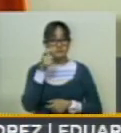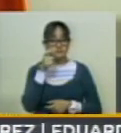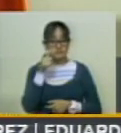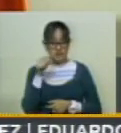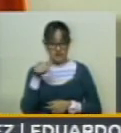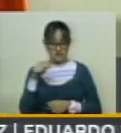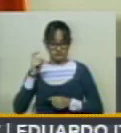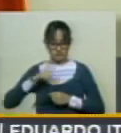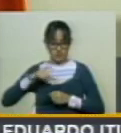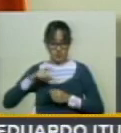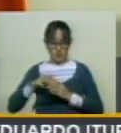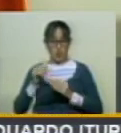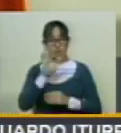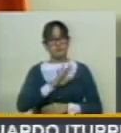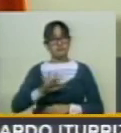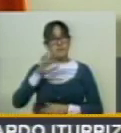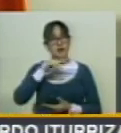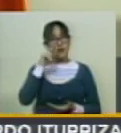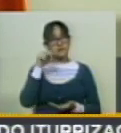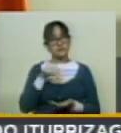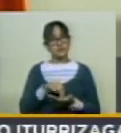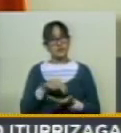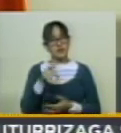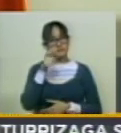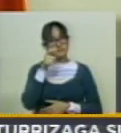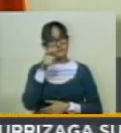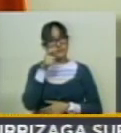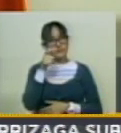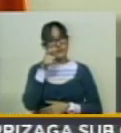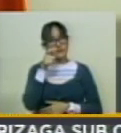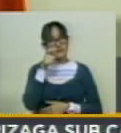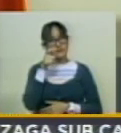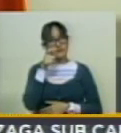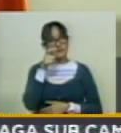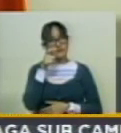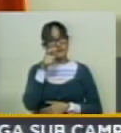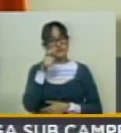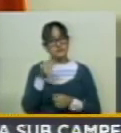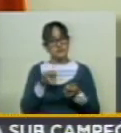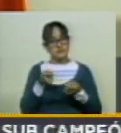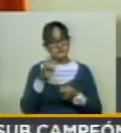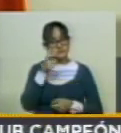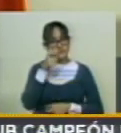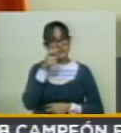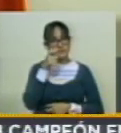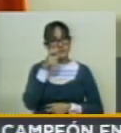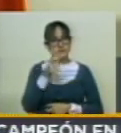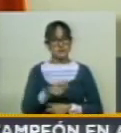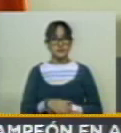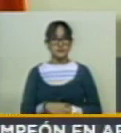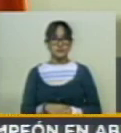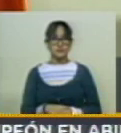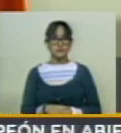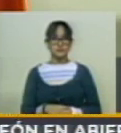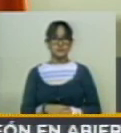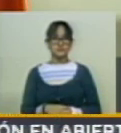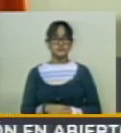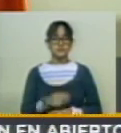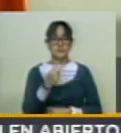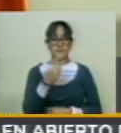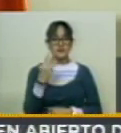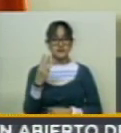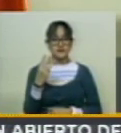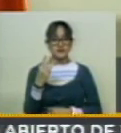territorio, en todo el territorio nacional, los fiscales electorales para hacerle el seguimiento a la campaña. desde el